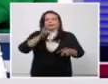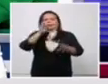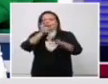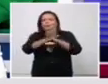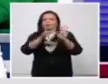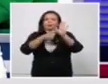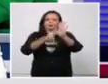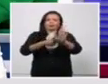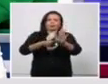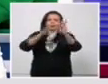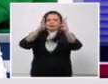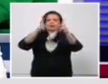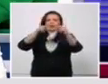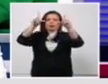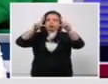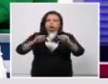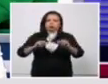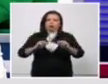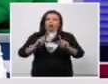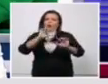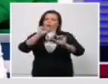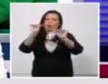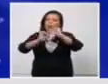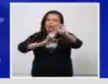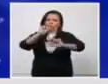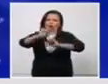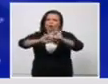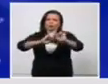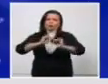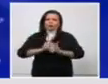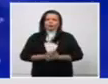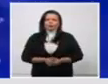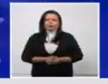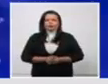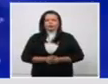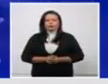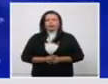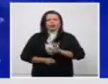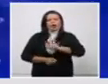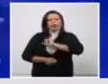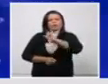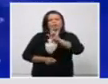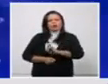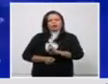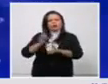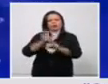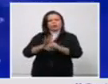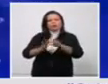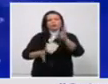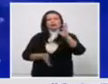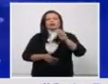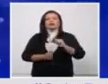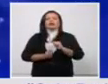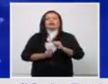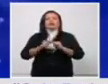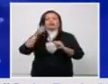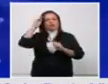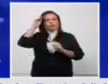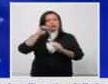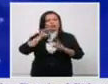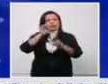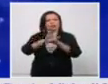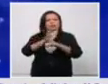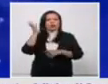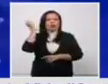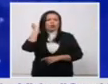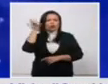situación. Le comentaba al inicio, doctor, que estábamos tratando de establecer un contacto con una de las provincias